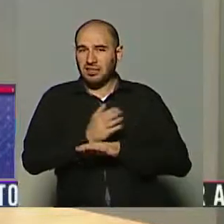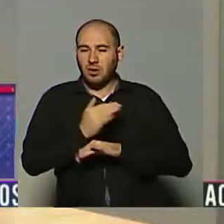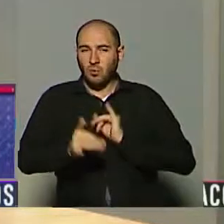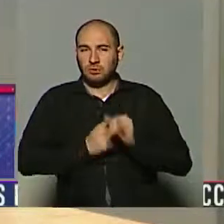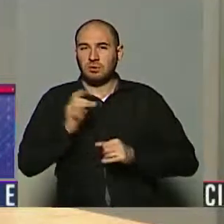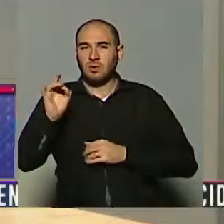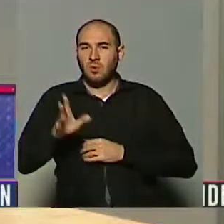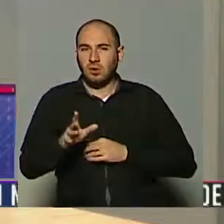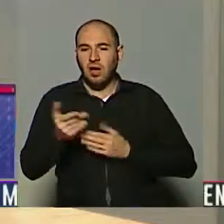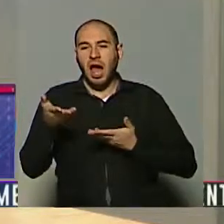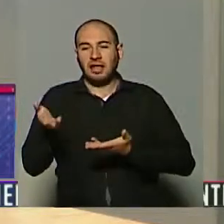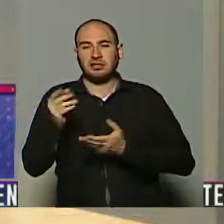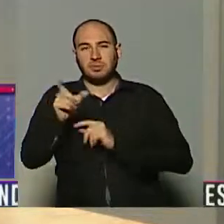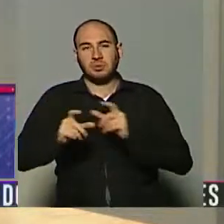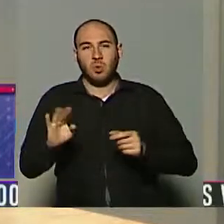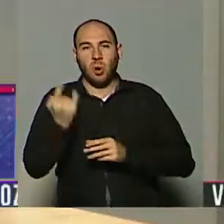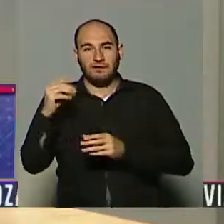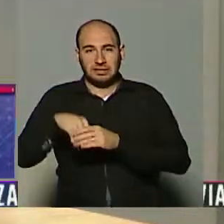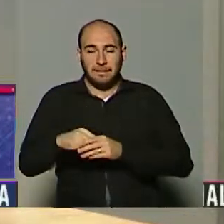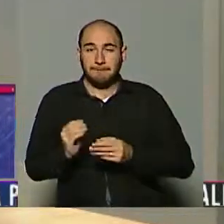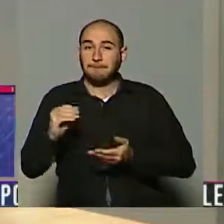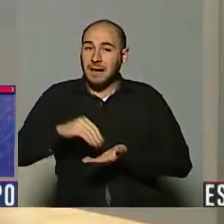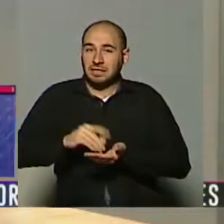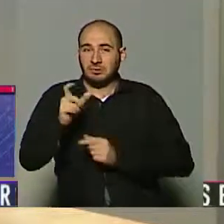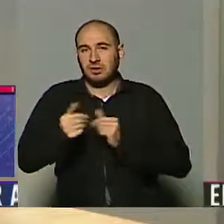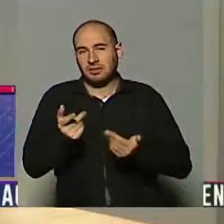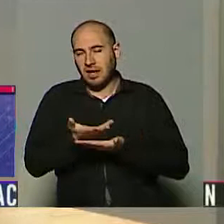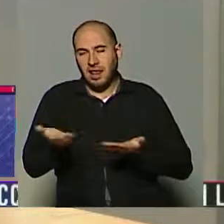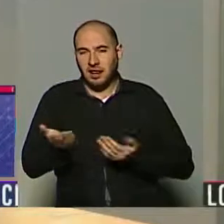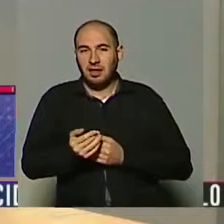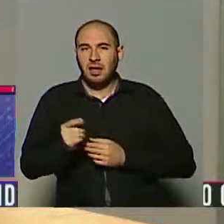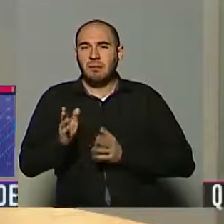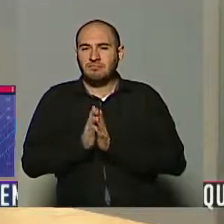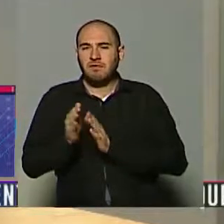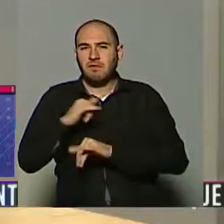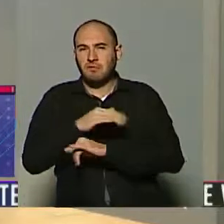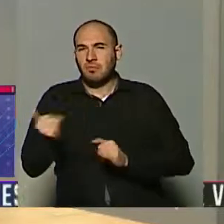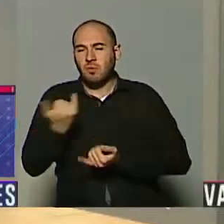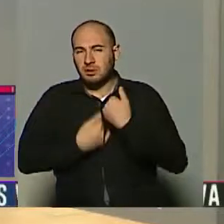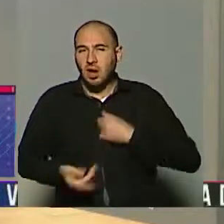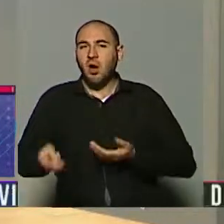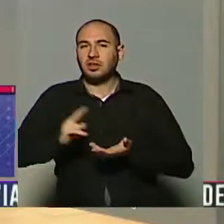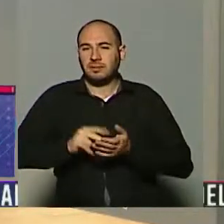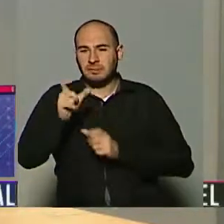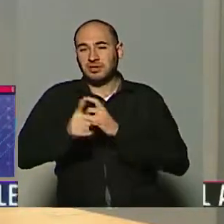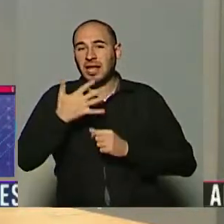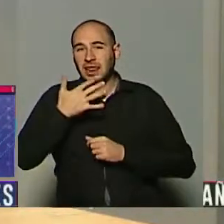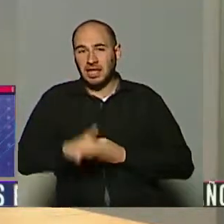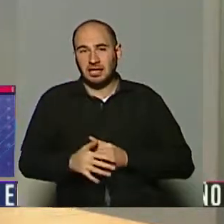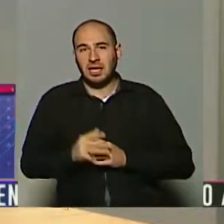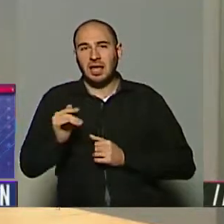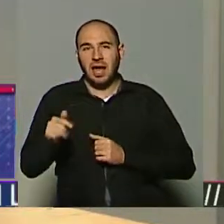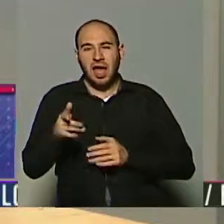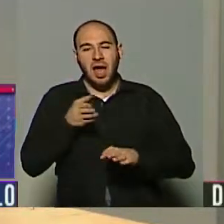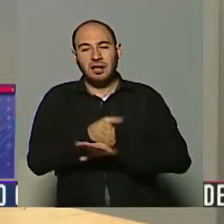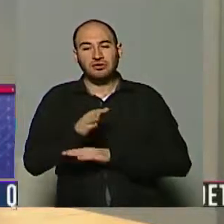no solamente han asesorado a gente de la universidad, sino también a gente de la sociedad en general, repetir esa información para que entienda la gente que tienen